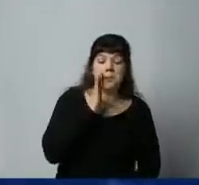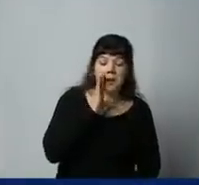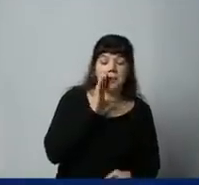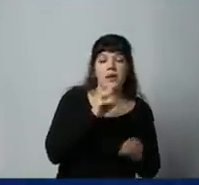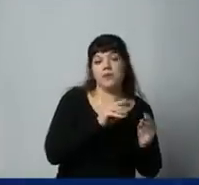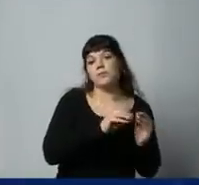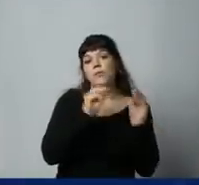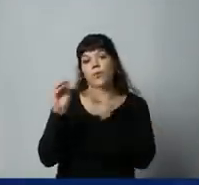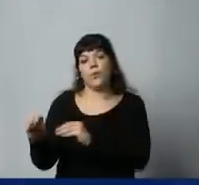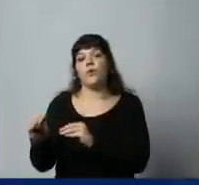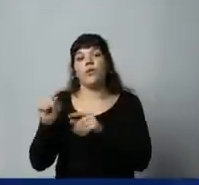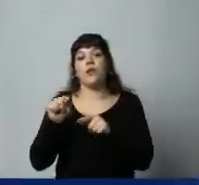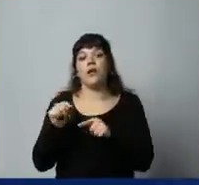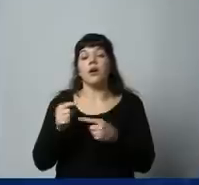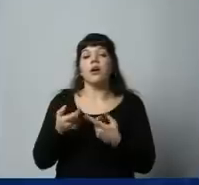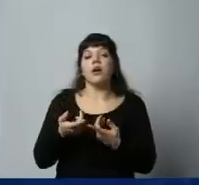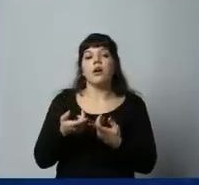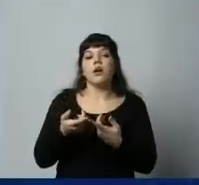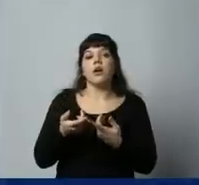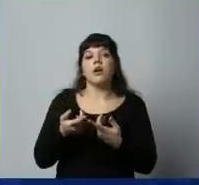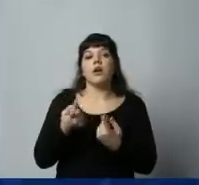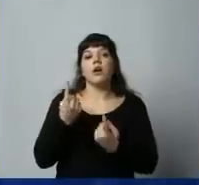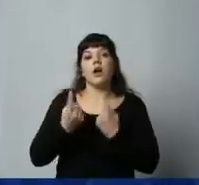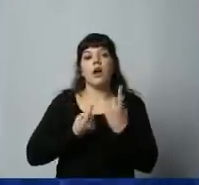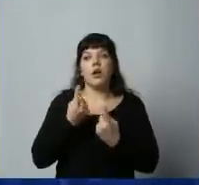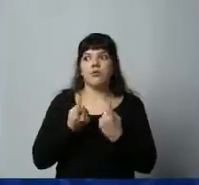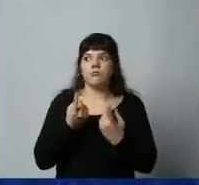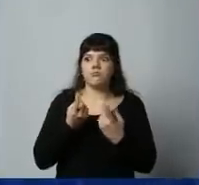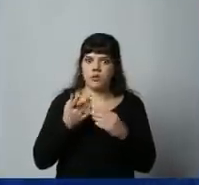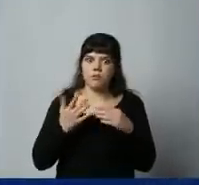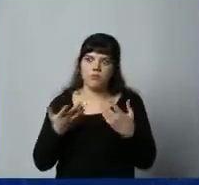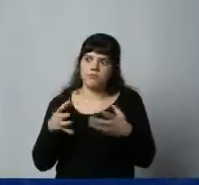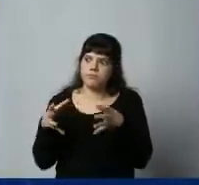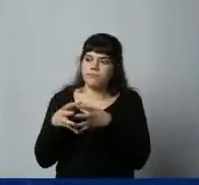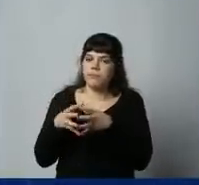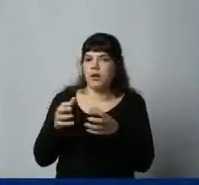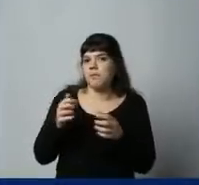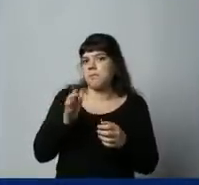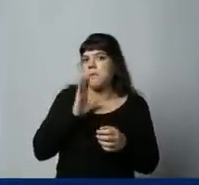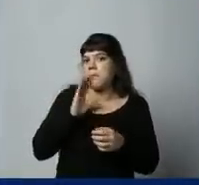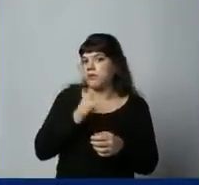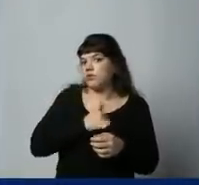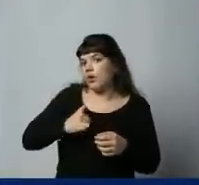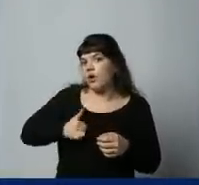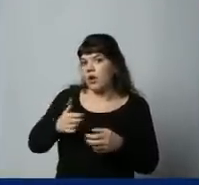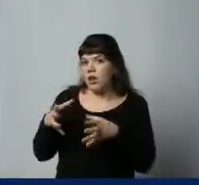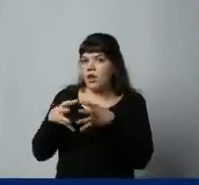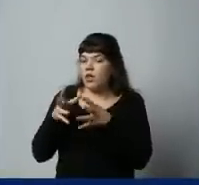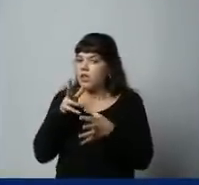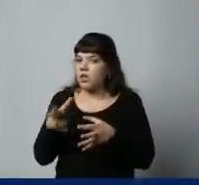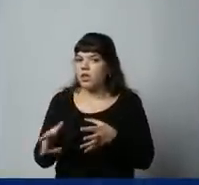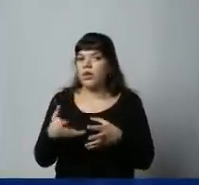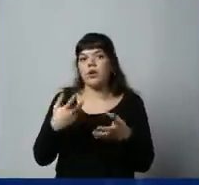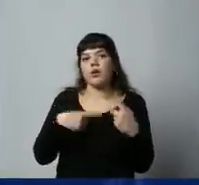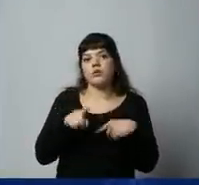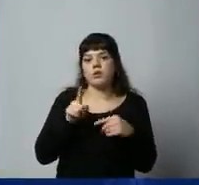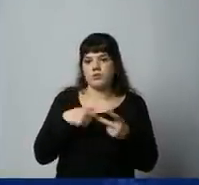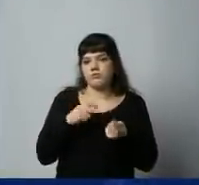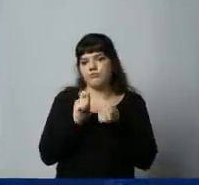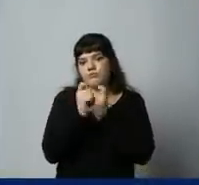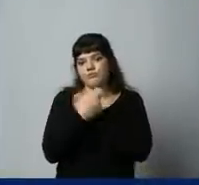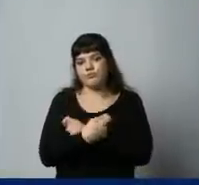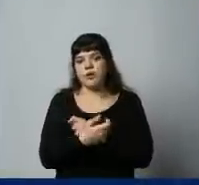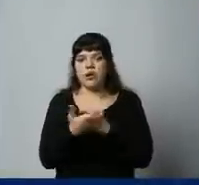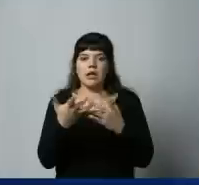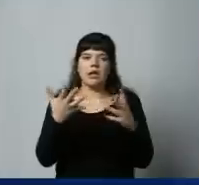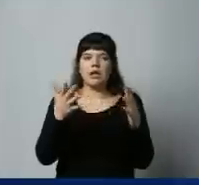este familias mujeres encabezadas por mujeres con hijos en una que hemos transformado que es una le llamamos